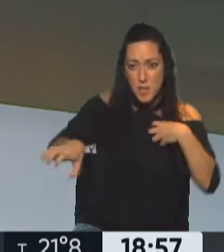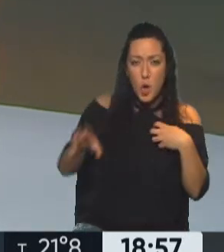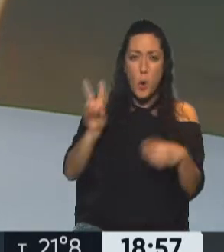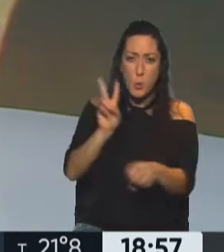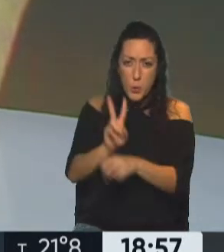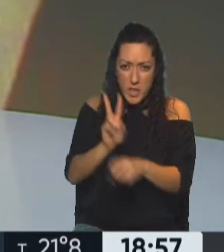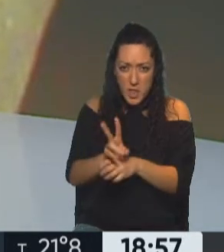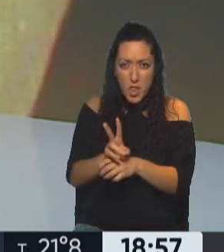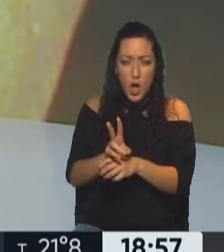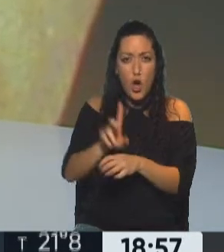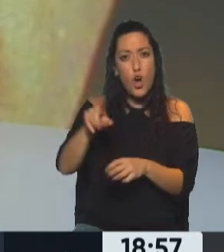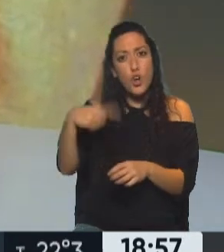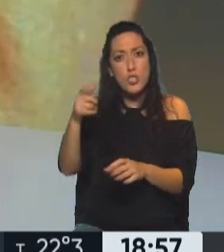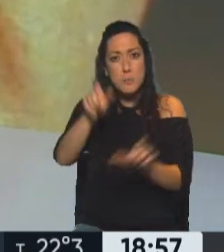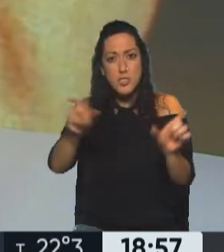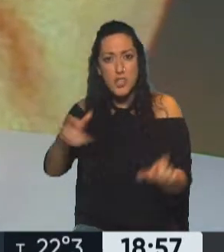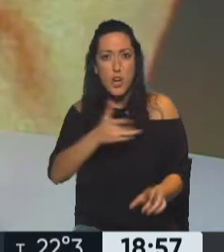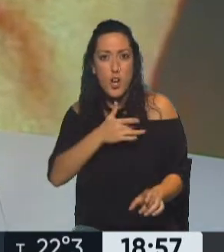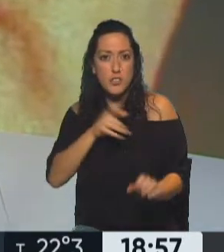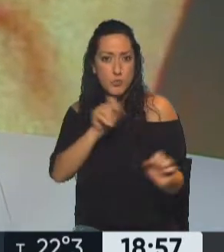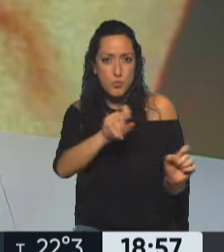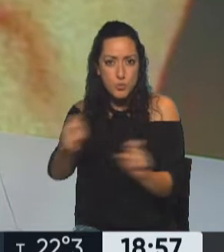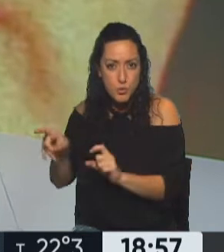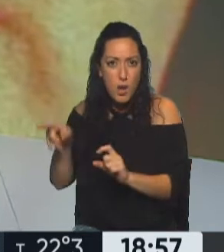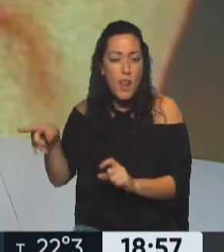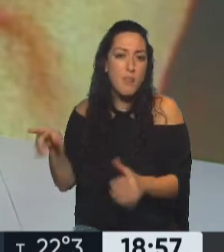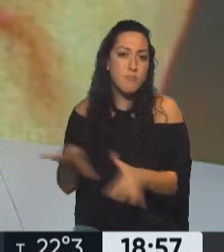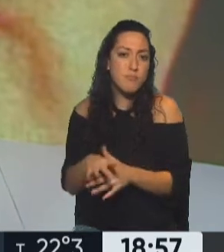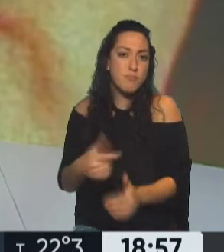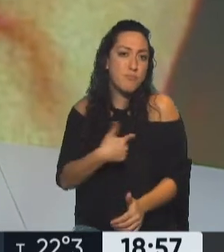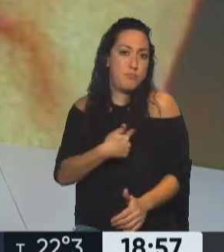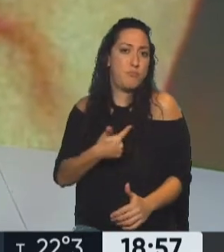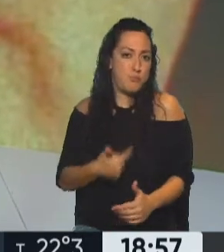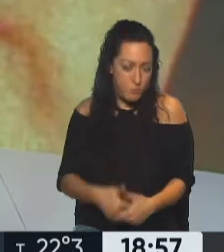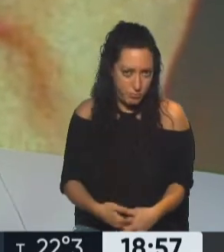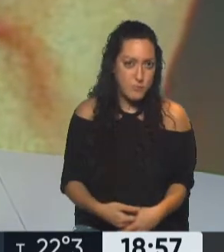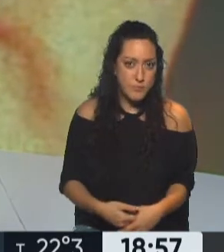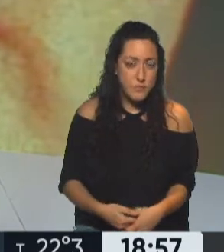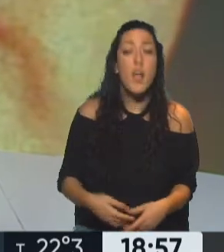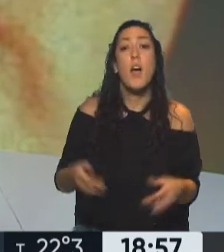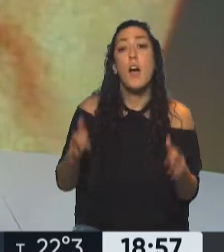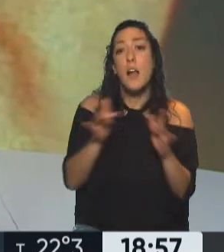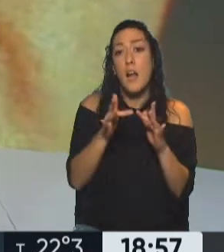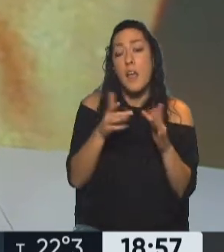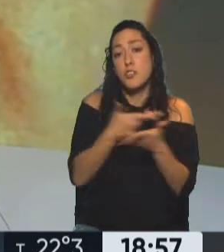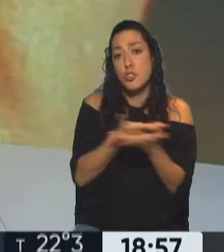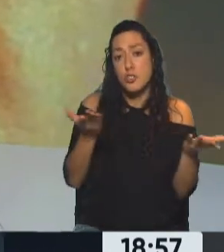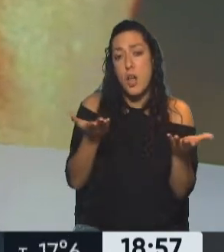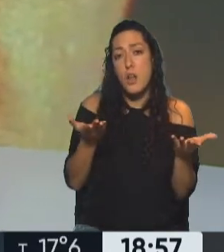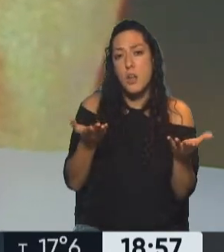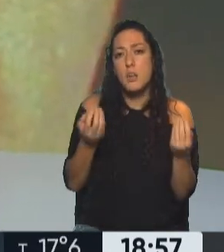protegió otros corazones yo oí en alguna de estas de las redes puse que la corrupción lo